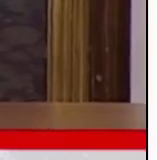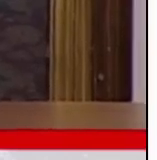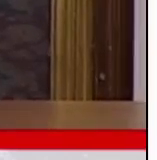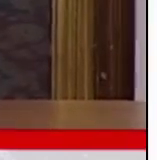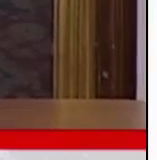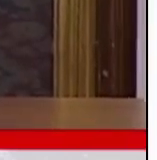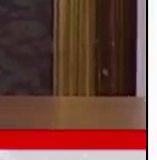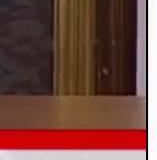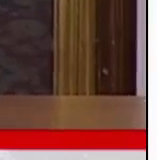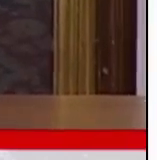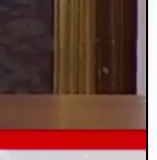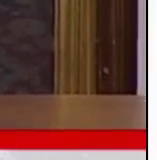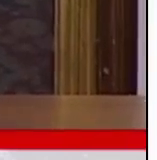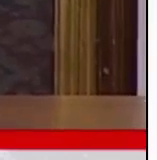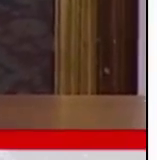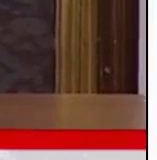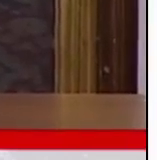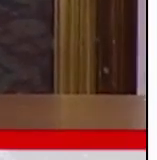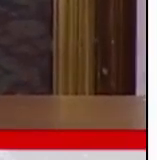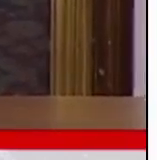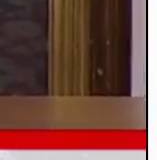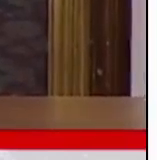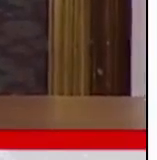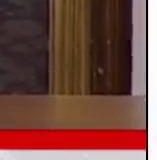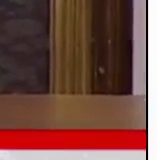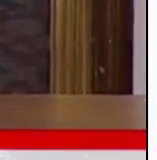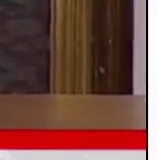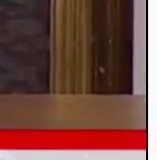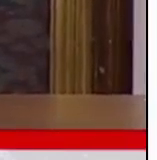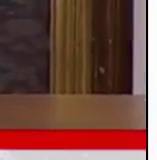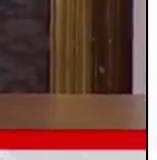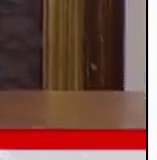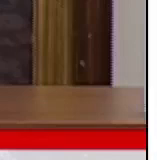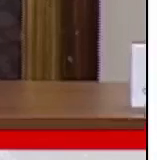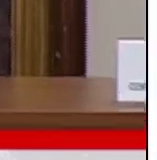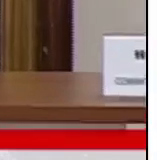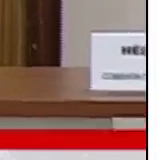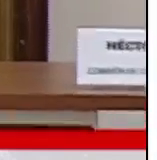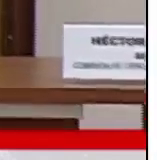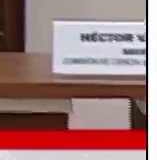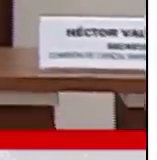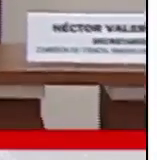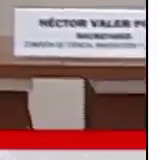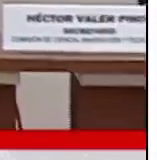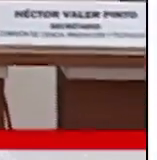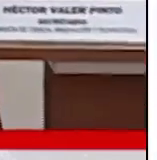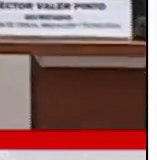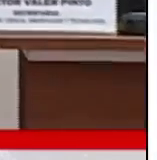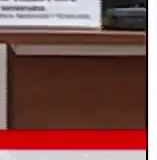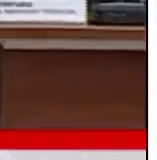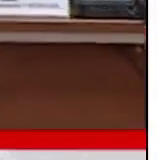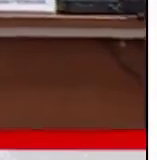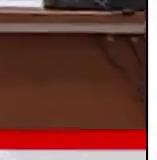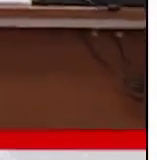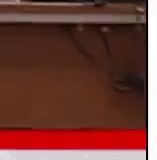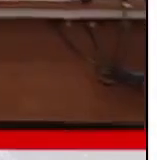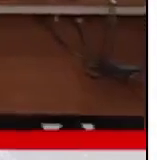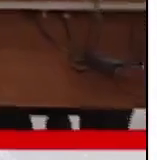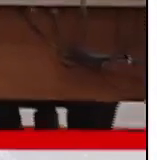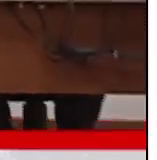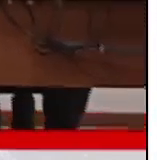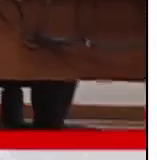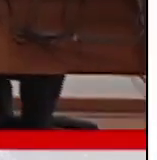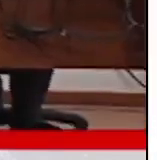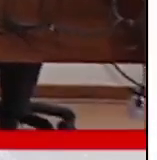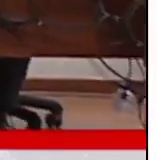hora del día 19 de agosto del 2022, se levanta la sesión. Muchas gracias, colegas congresistas, por tu participación. Será